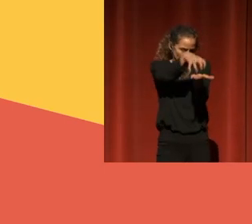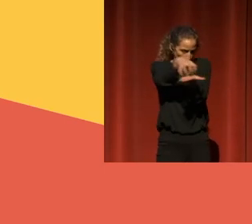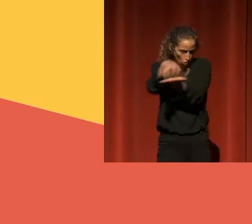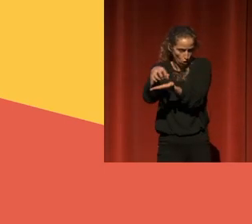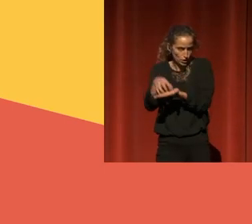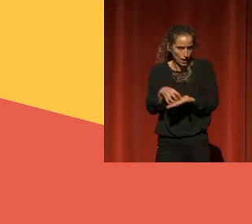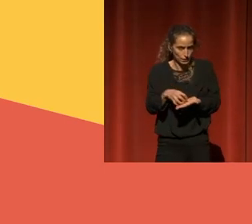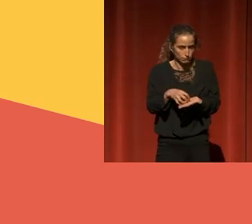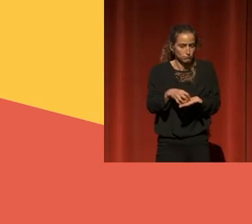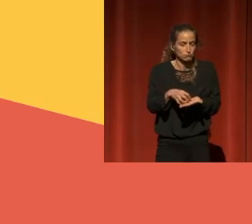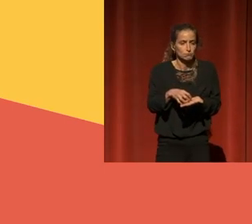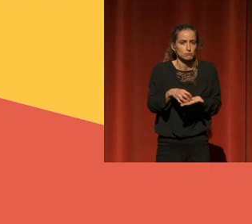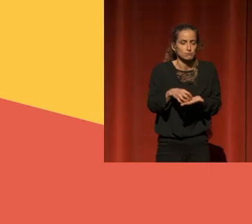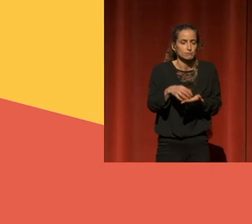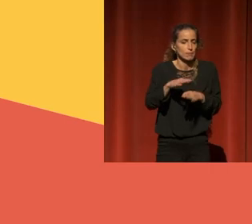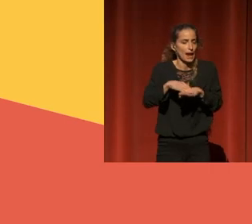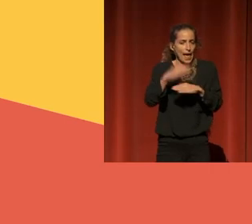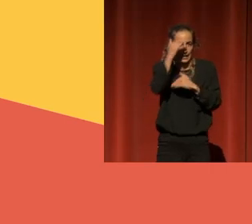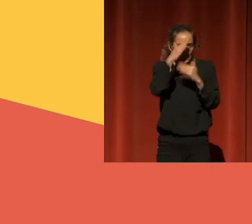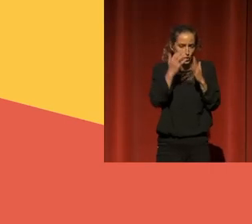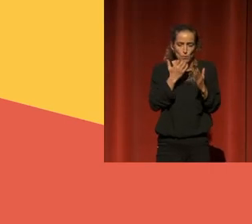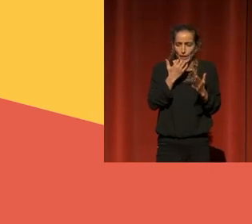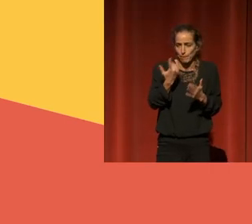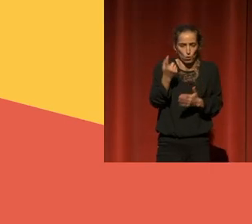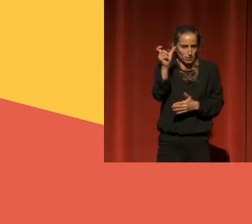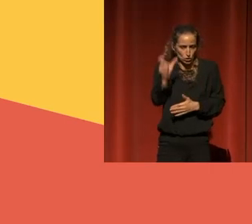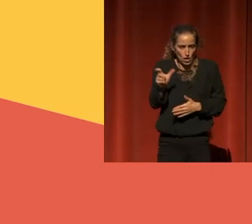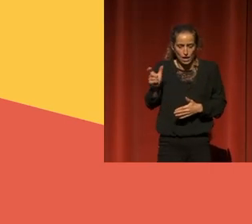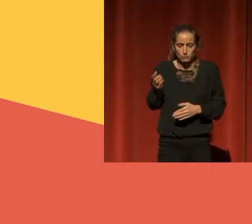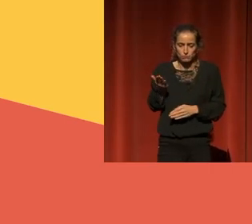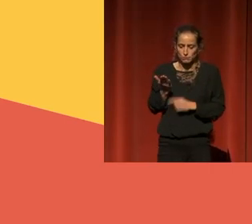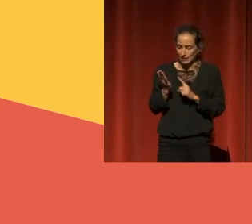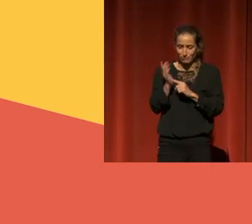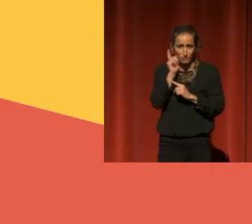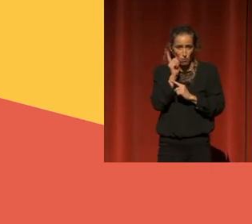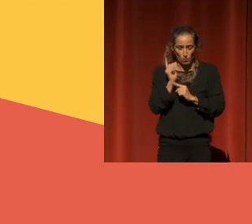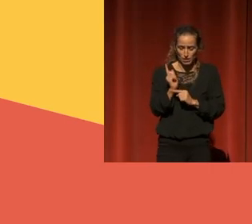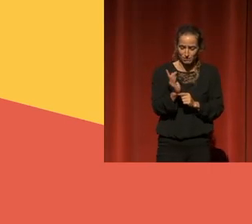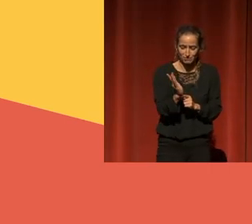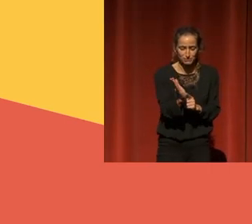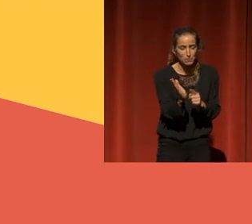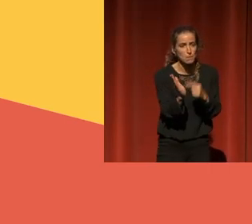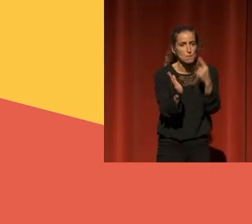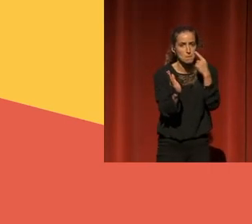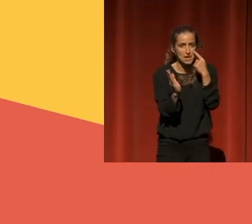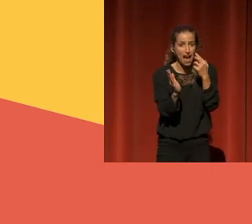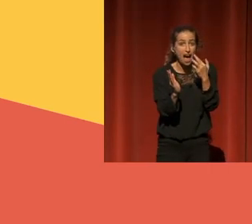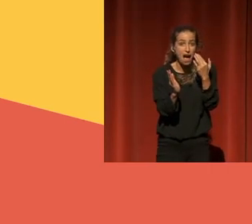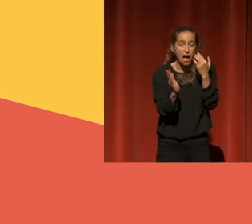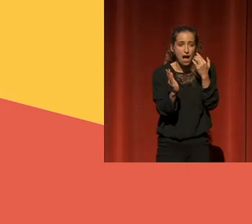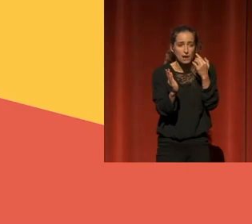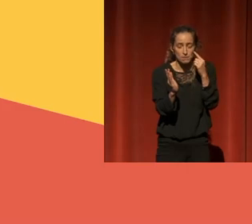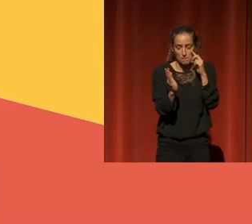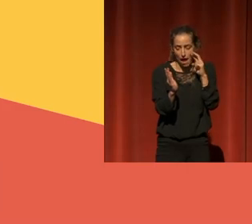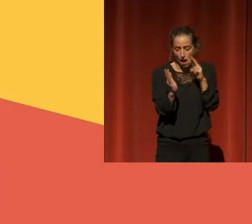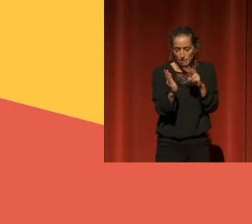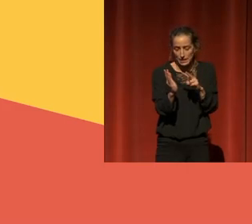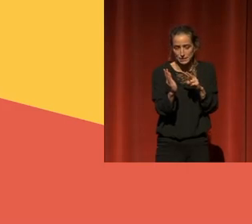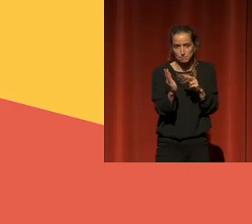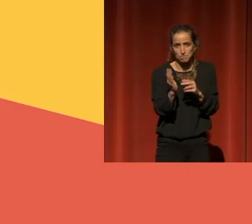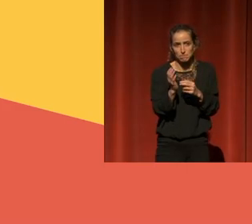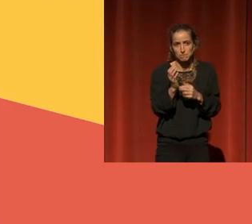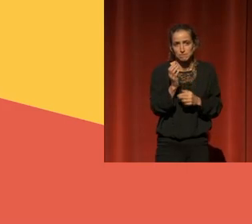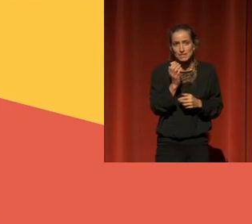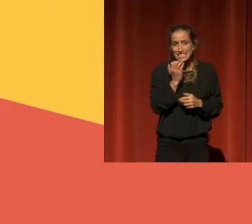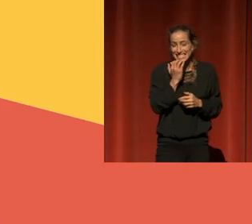persona puede ir con su teléfono móvil y que mire a ver si tiene algún programa eh que le